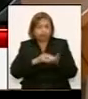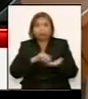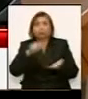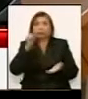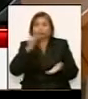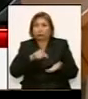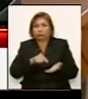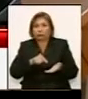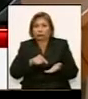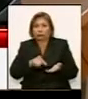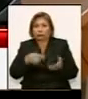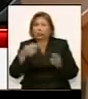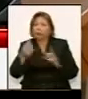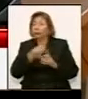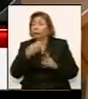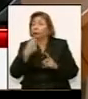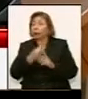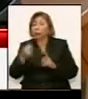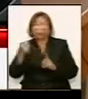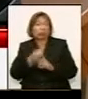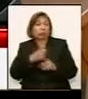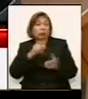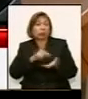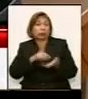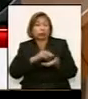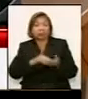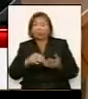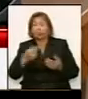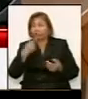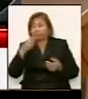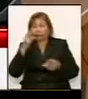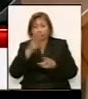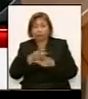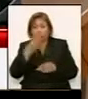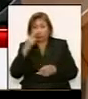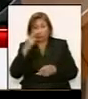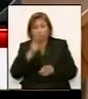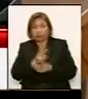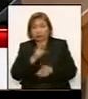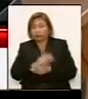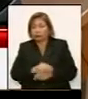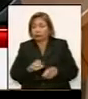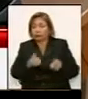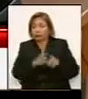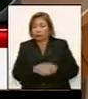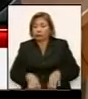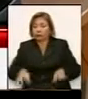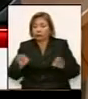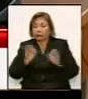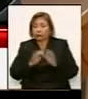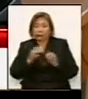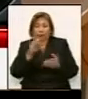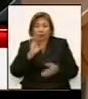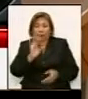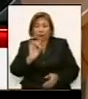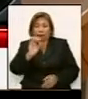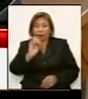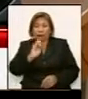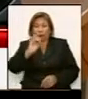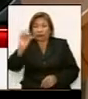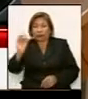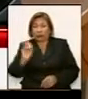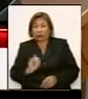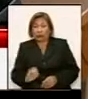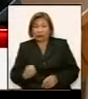creando condiciones en las que la violencia puede surgir y tenemos que tomarlo en cuenta otro punto importante es que casi 80% de las personas